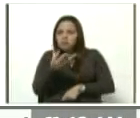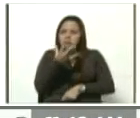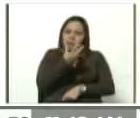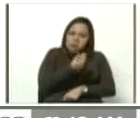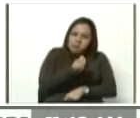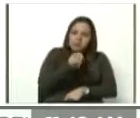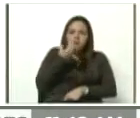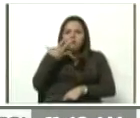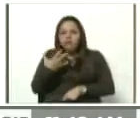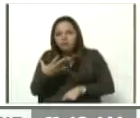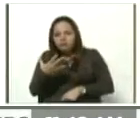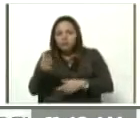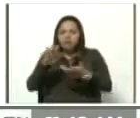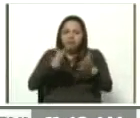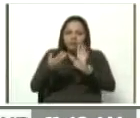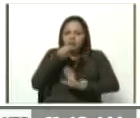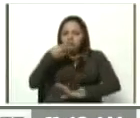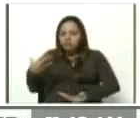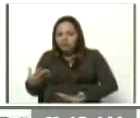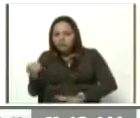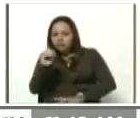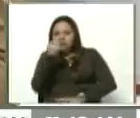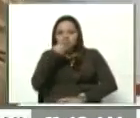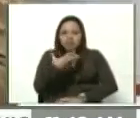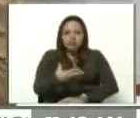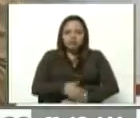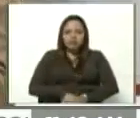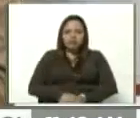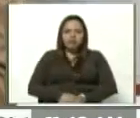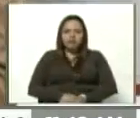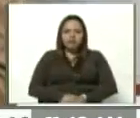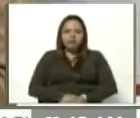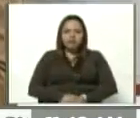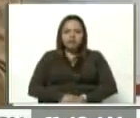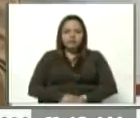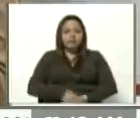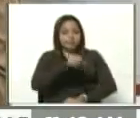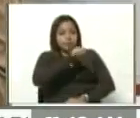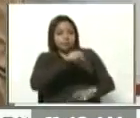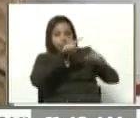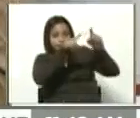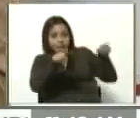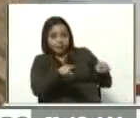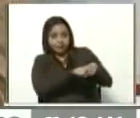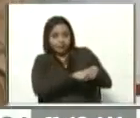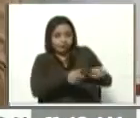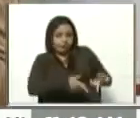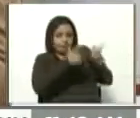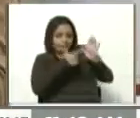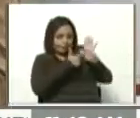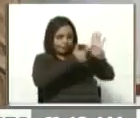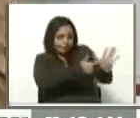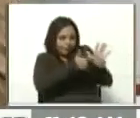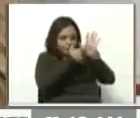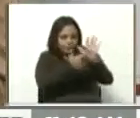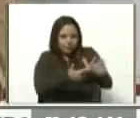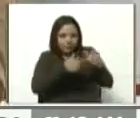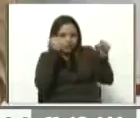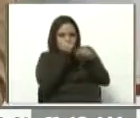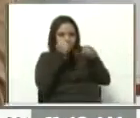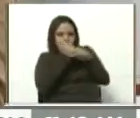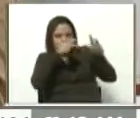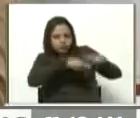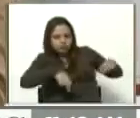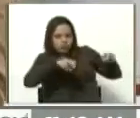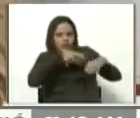buena o regular a buena, profe. Sí, correcto. Todas estas láminas nos permiten ver que esa percepción que nos muestra el estudio hecho